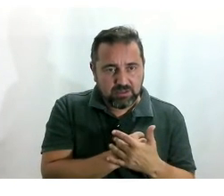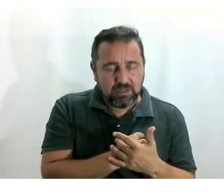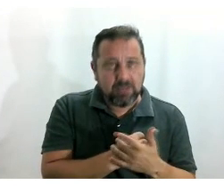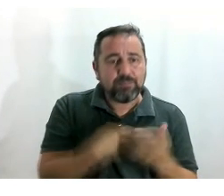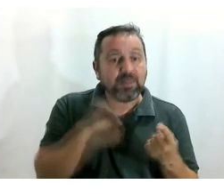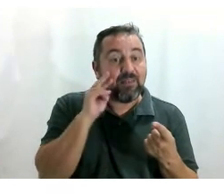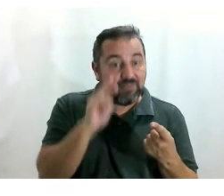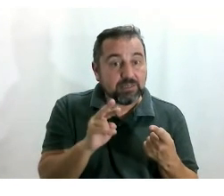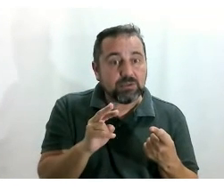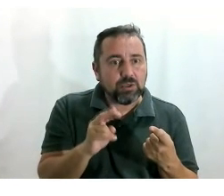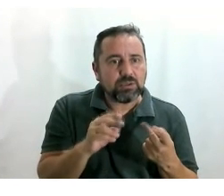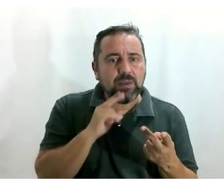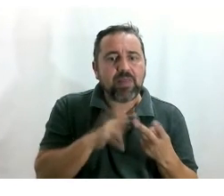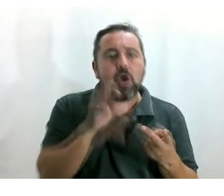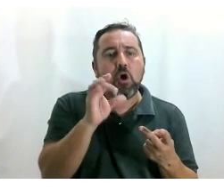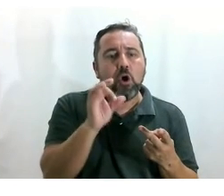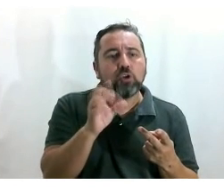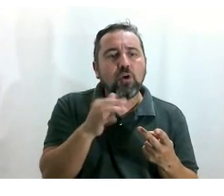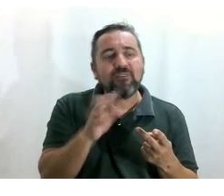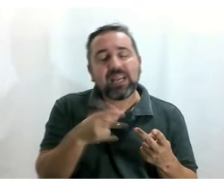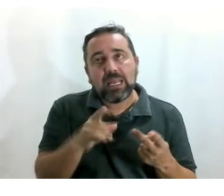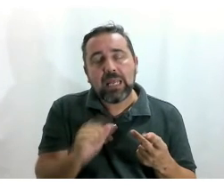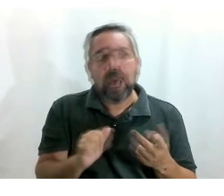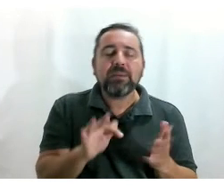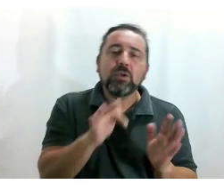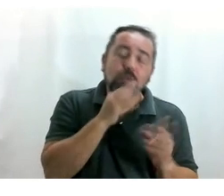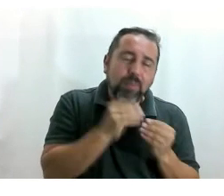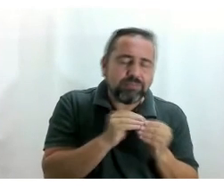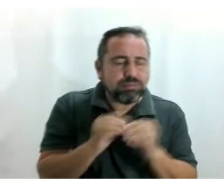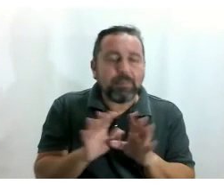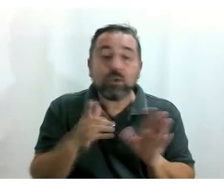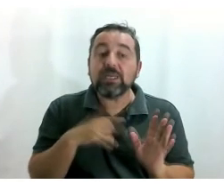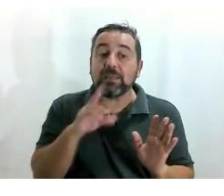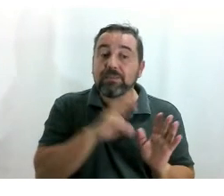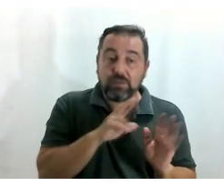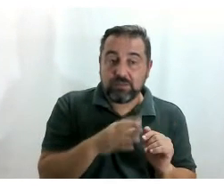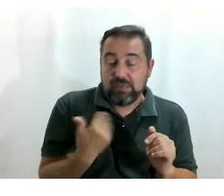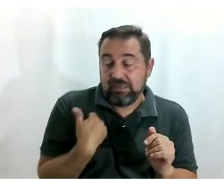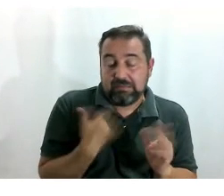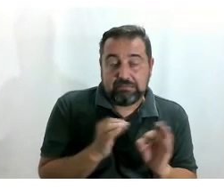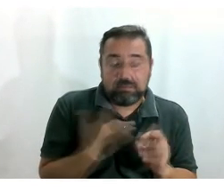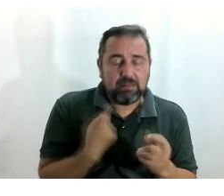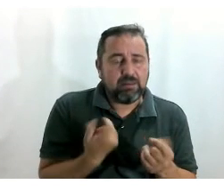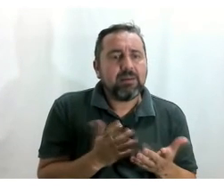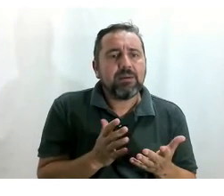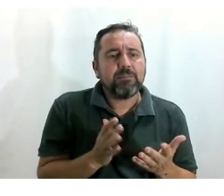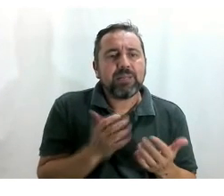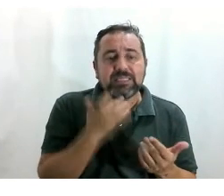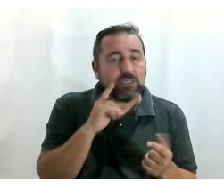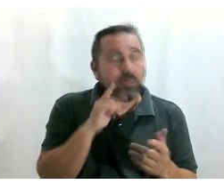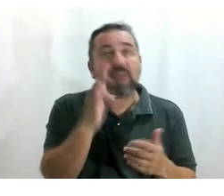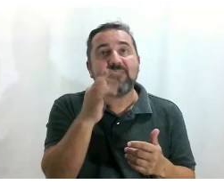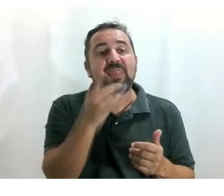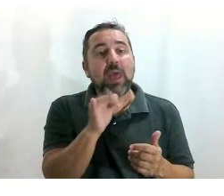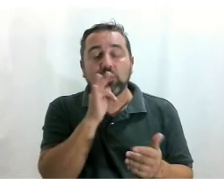seguidas. He visto una de autoferlina, posiblemente esté en desarrollo, pero reitero, lo busqué hace nada. Y si no lo ha aprobado la FDA